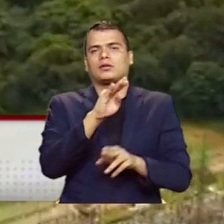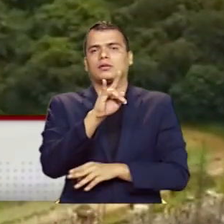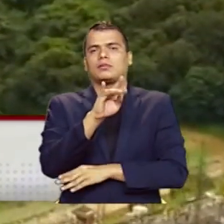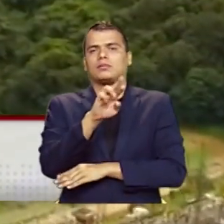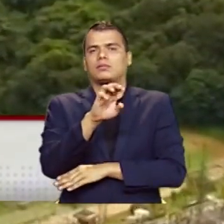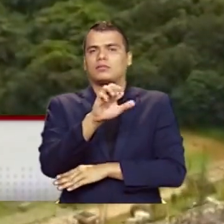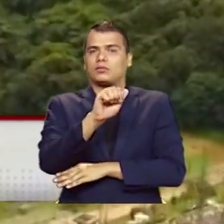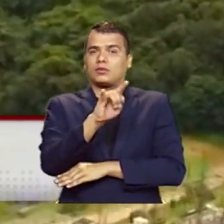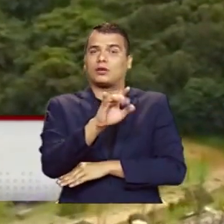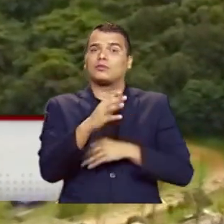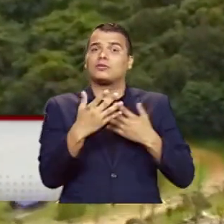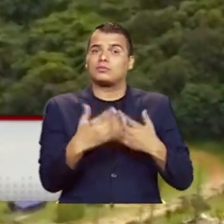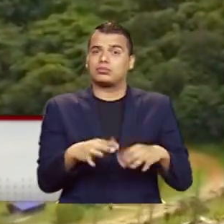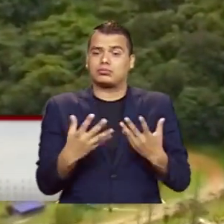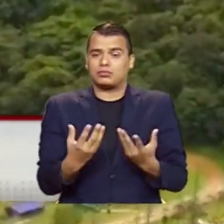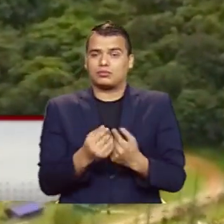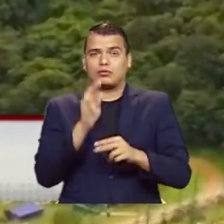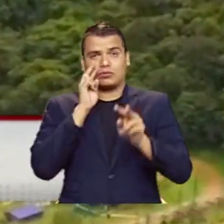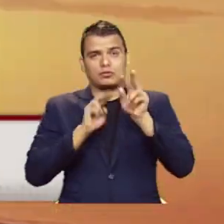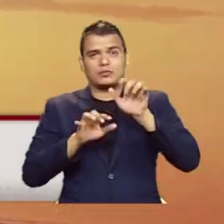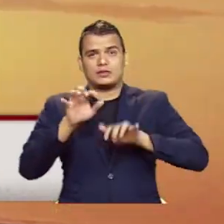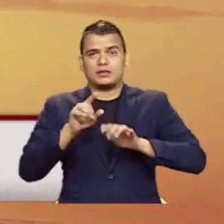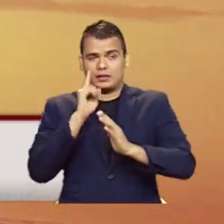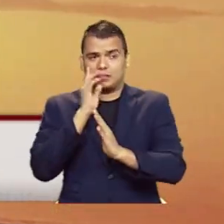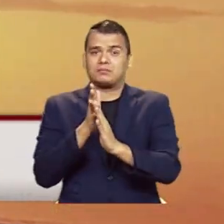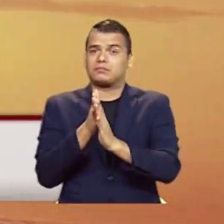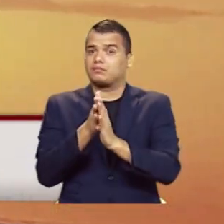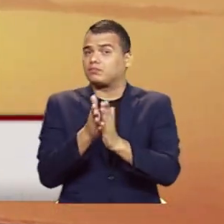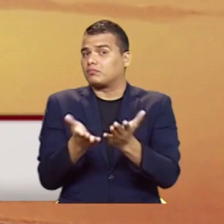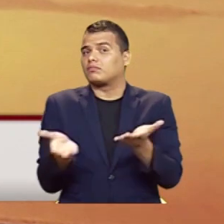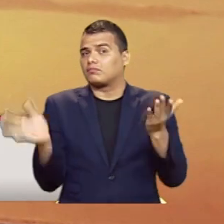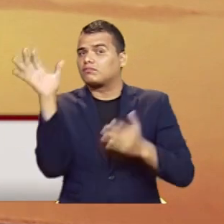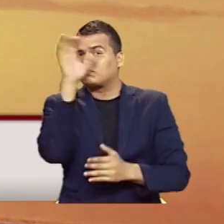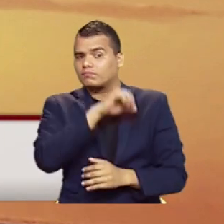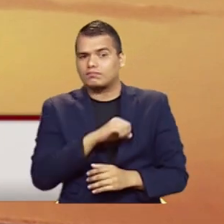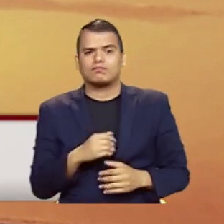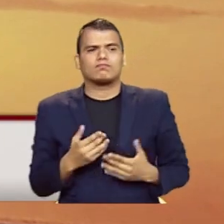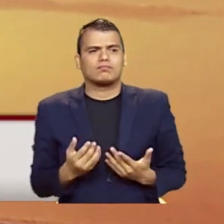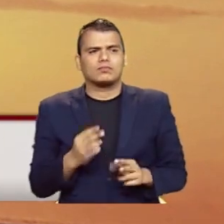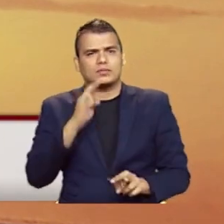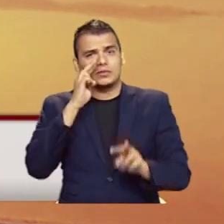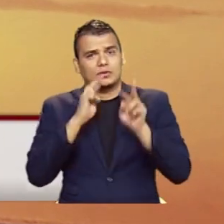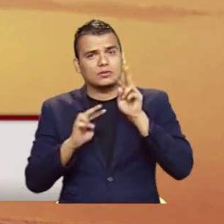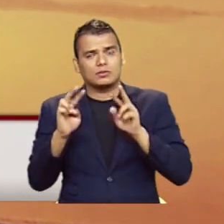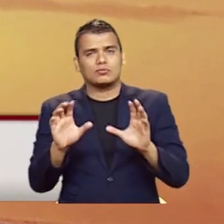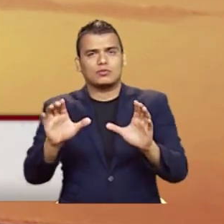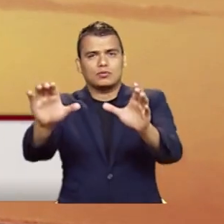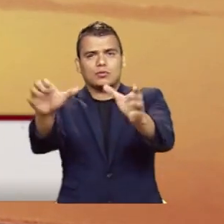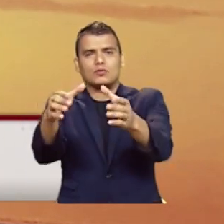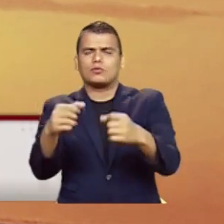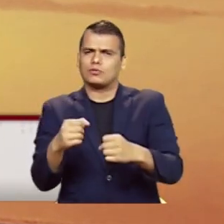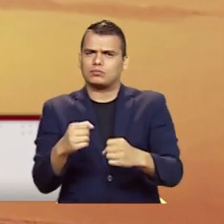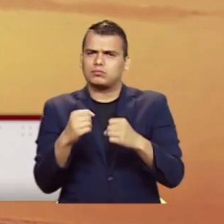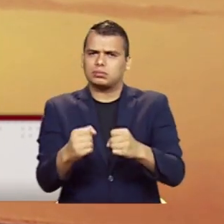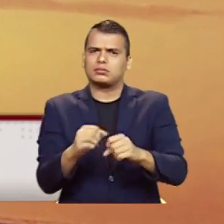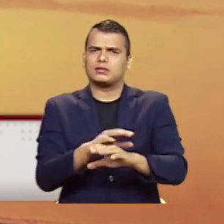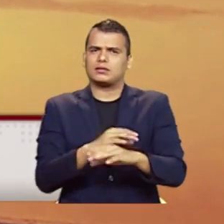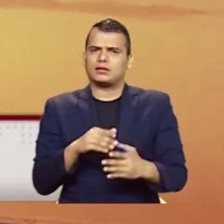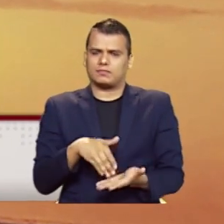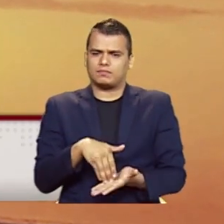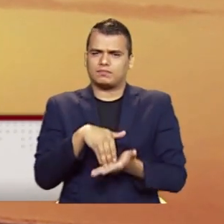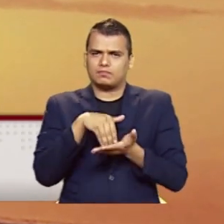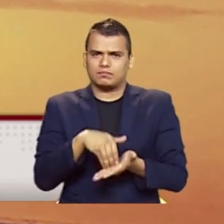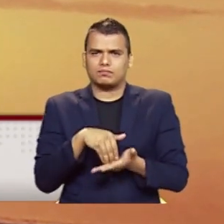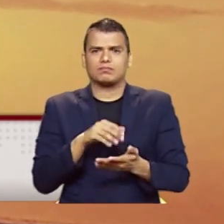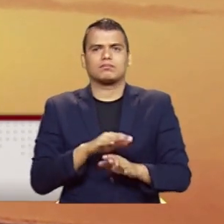entregó la Secretaría de Turismo en el departamento. Un sector turístico que ha estado fortalecido, que ha estado estructurado,